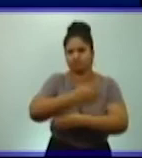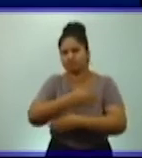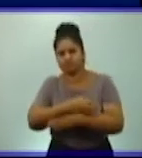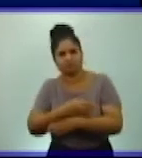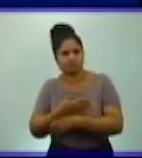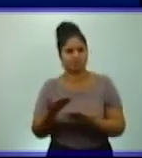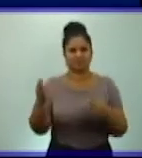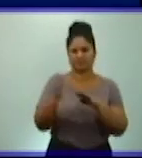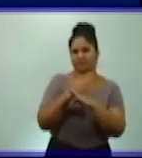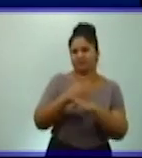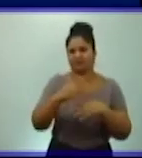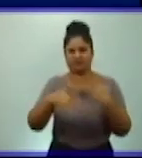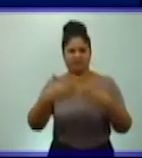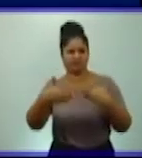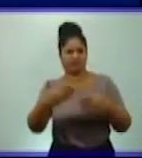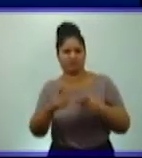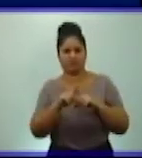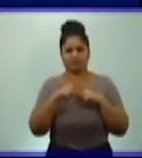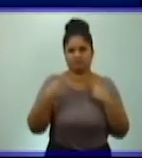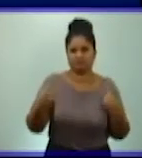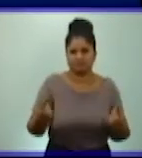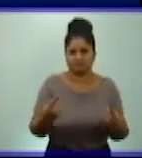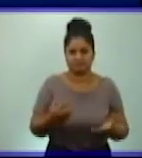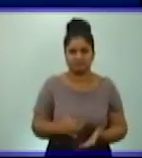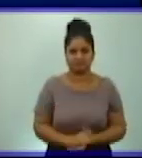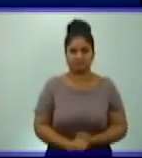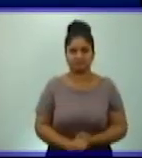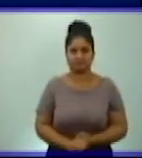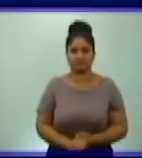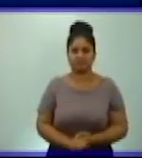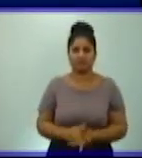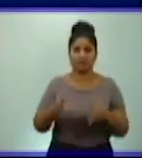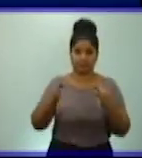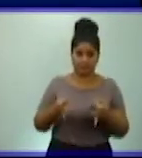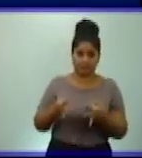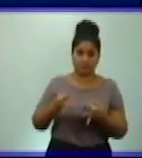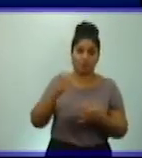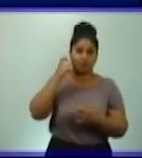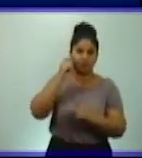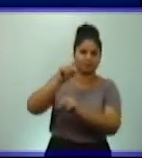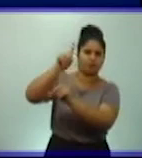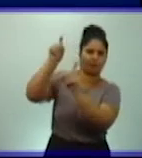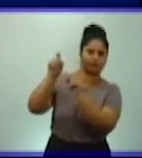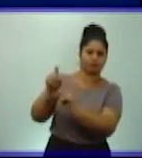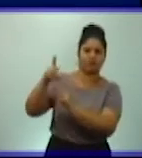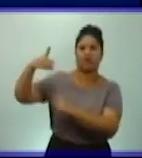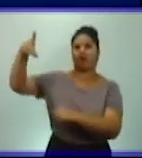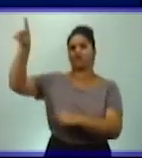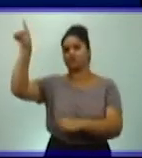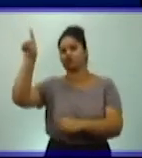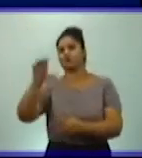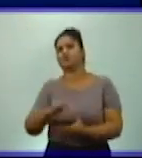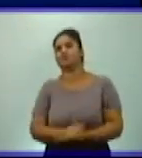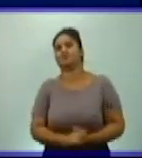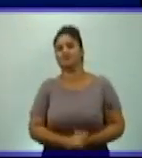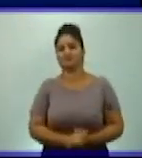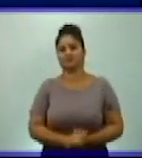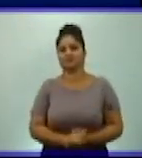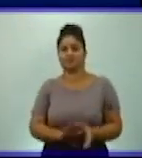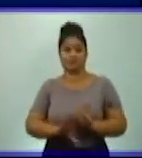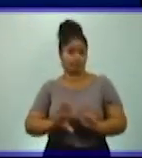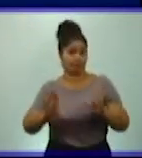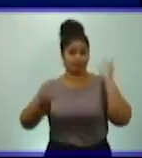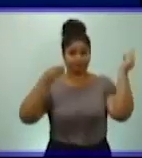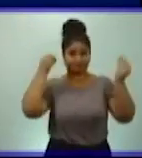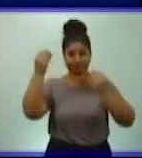tareas, la misión de una monja profesa en la época. Seguidamente yo quiero que ustedes, después de analizar este poema, ¿a